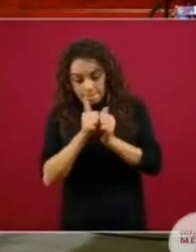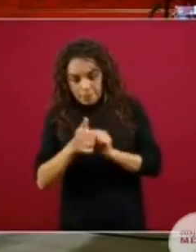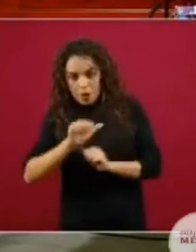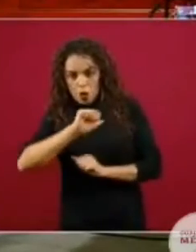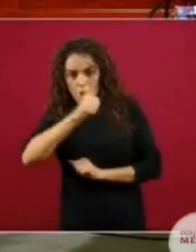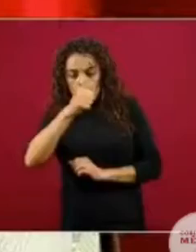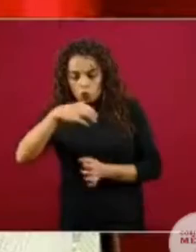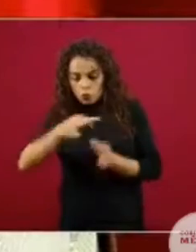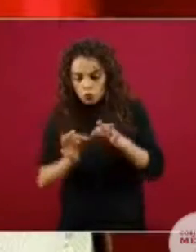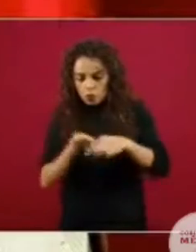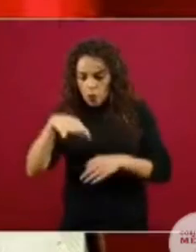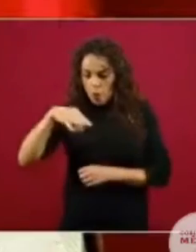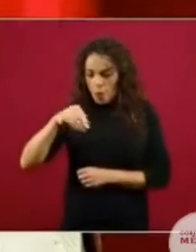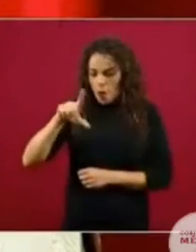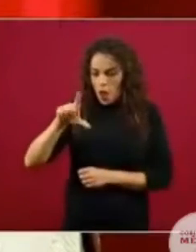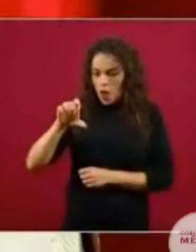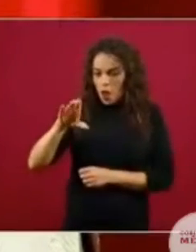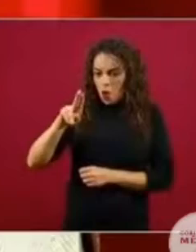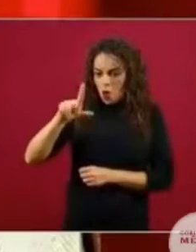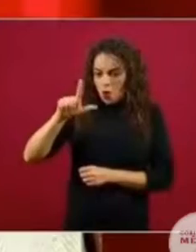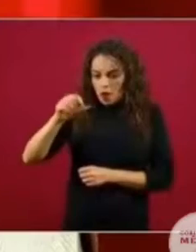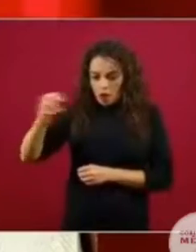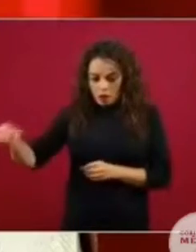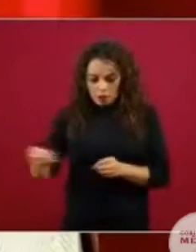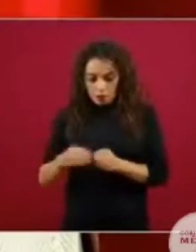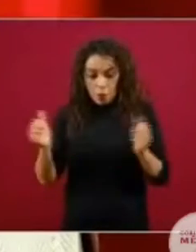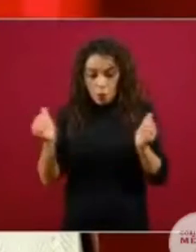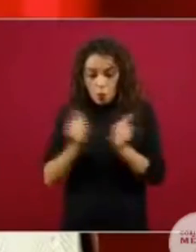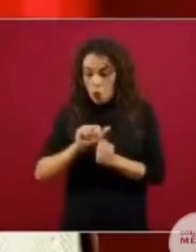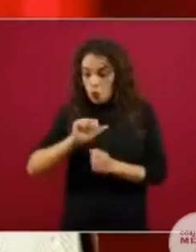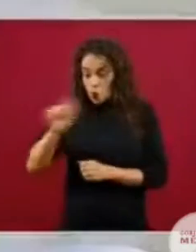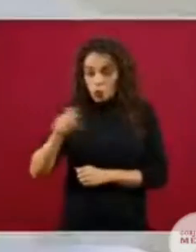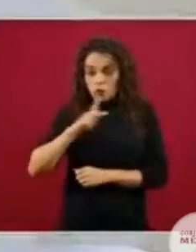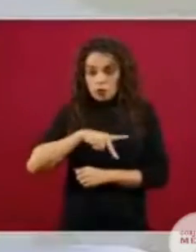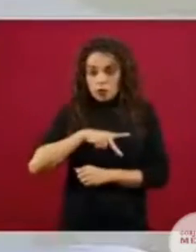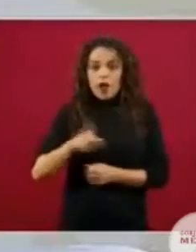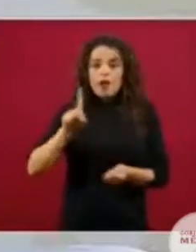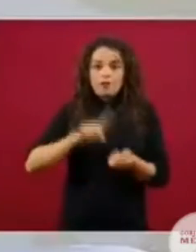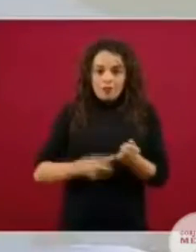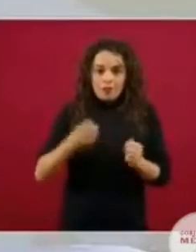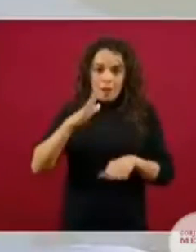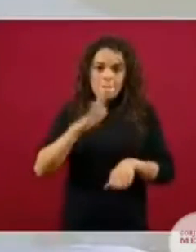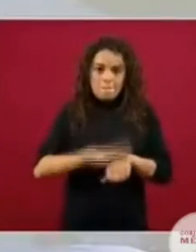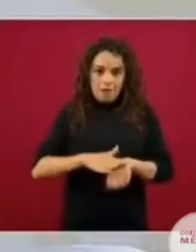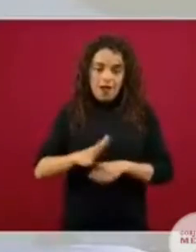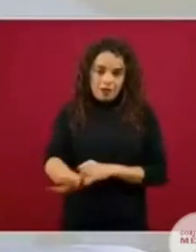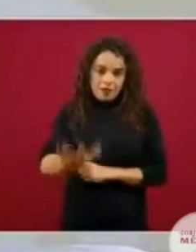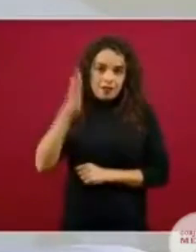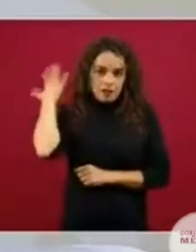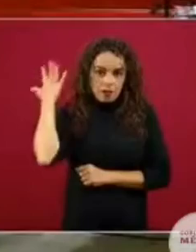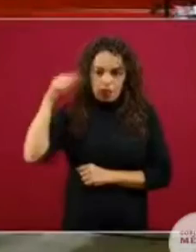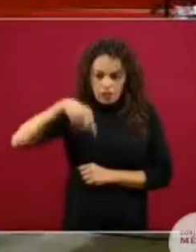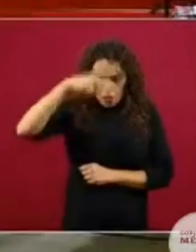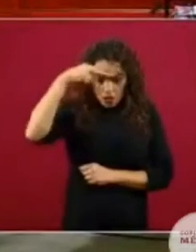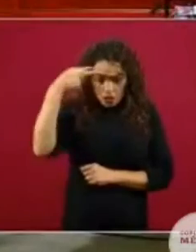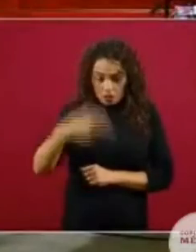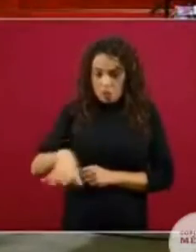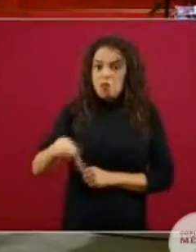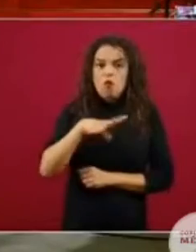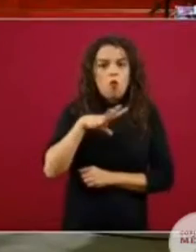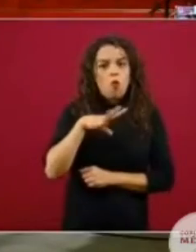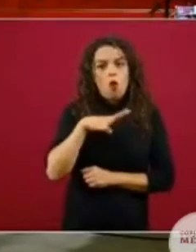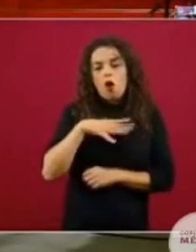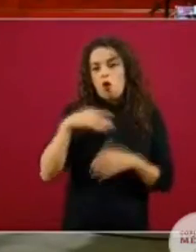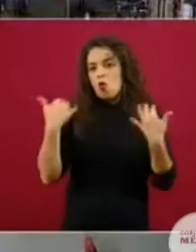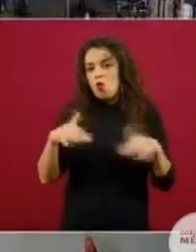acompañante o y conocimiento de otro virus pues se facilita más rápido y méxico tiene esa biotecnología de primera